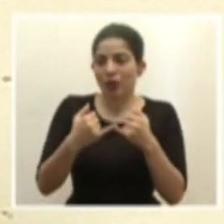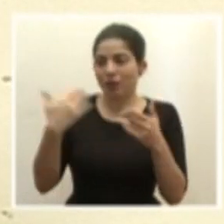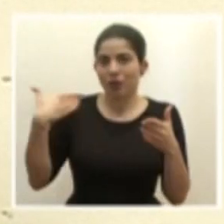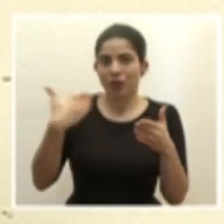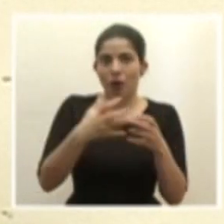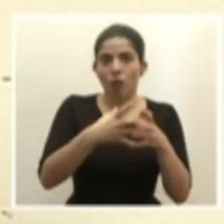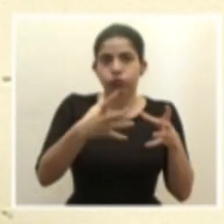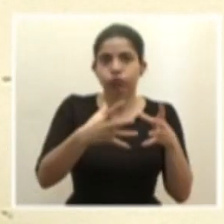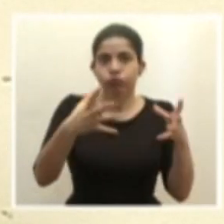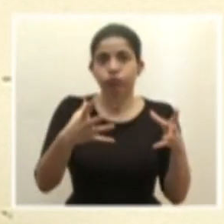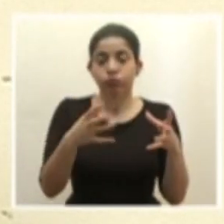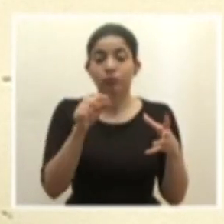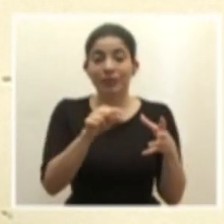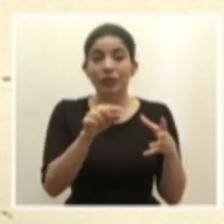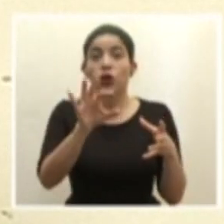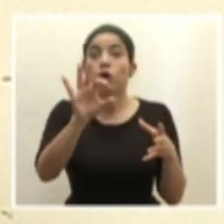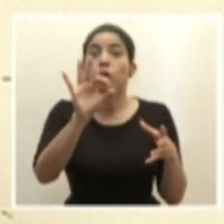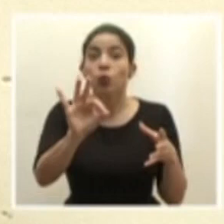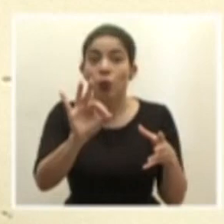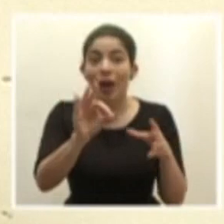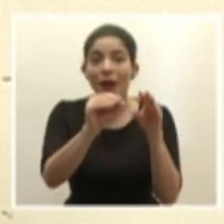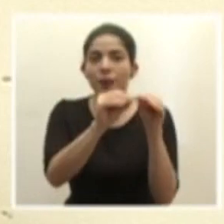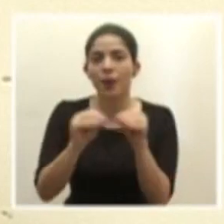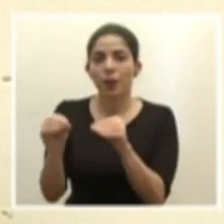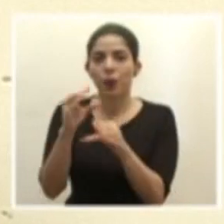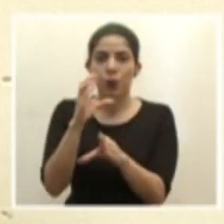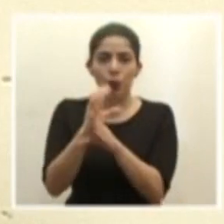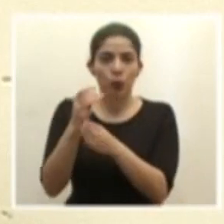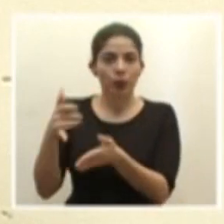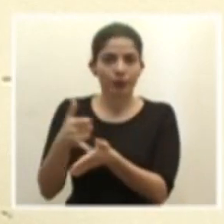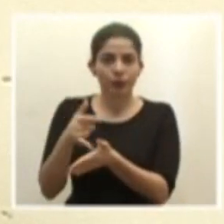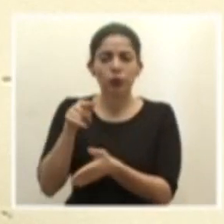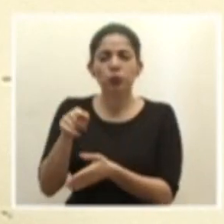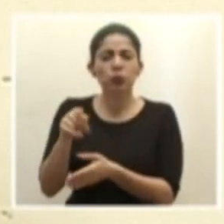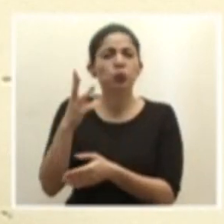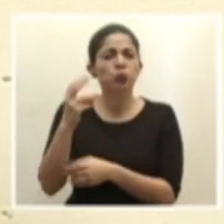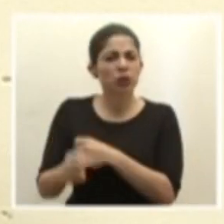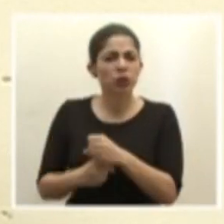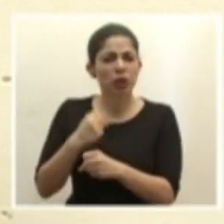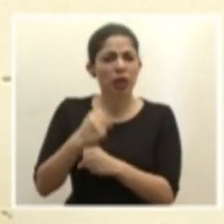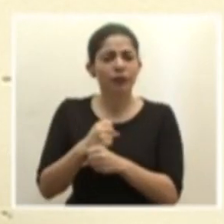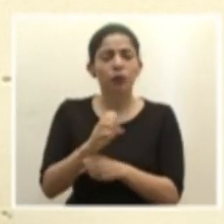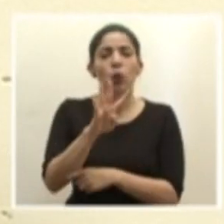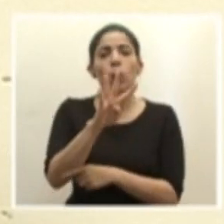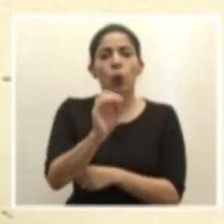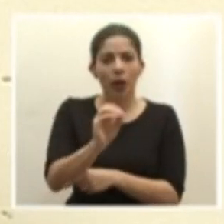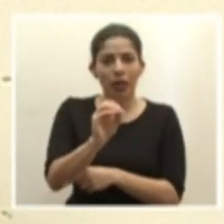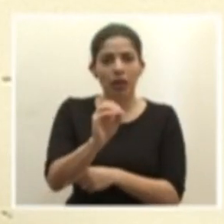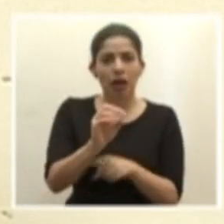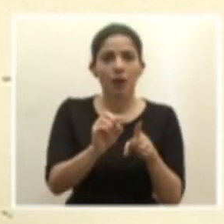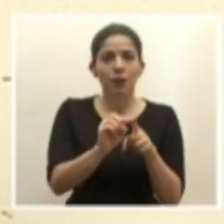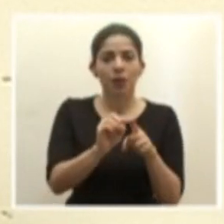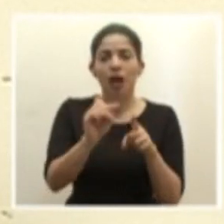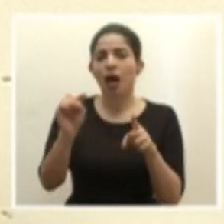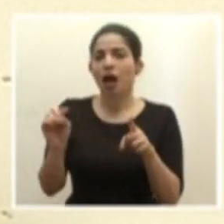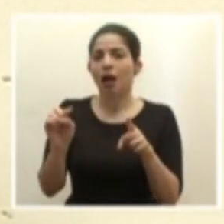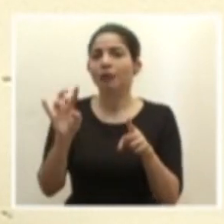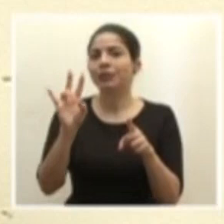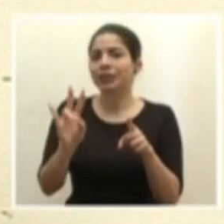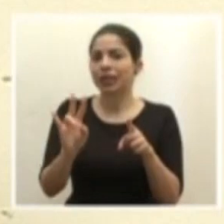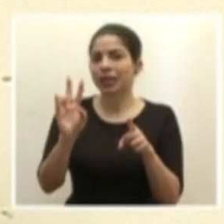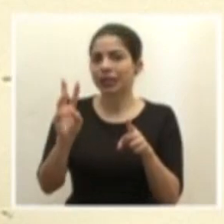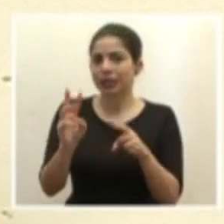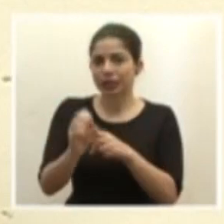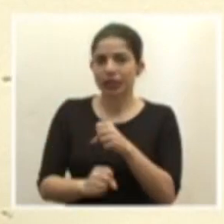días. 9 de estas personas están en cuidados intensivos y las edades de esas personas van desde los 40 hasta los